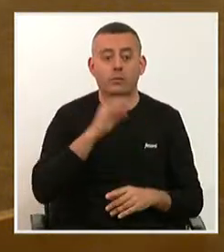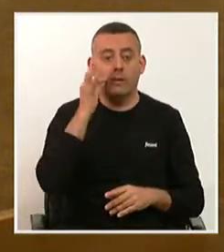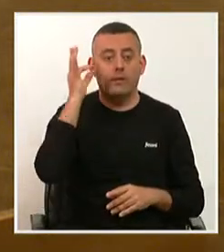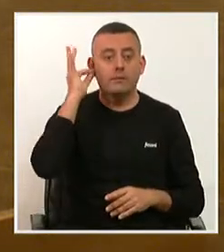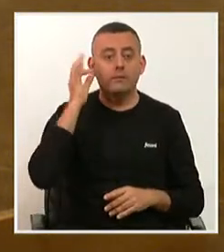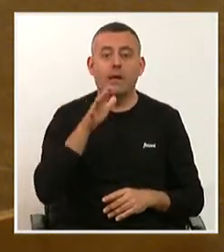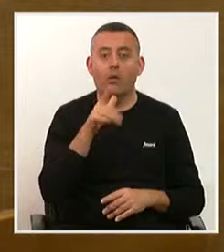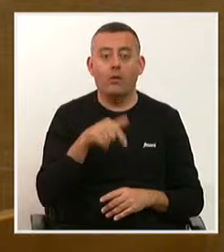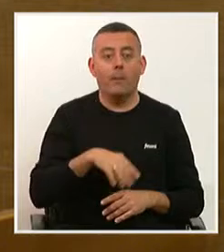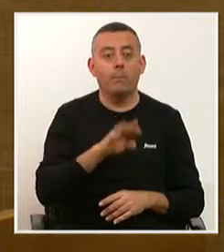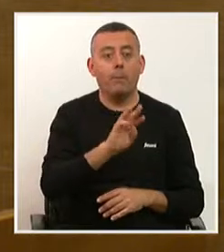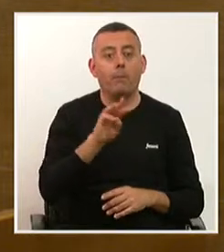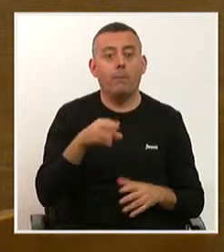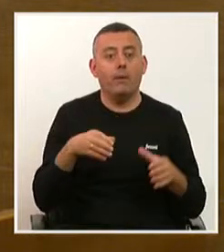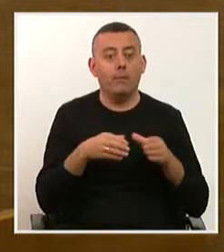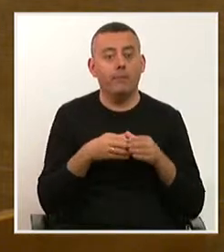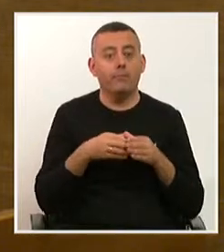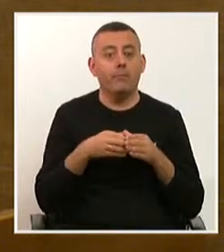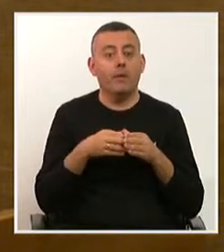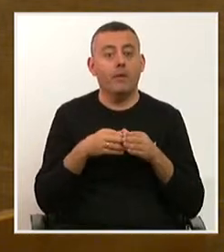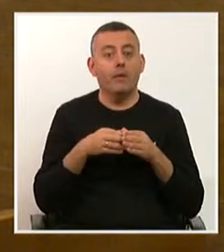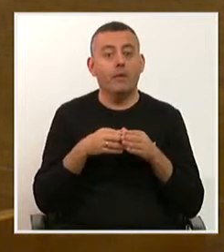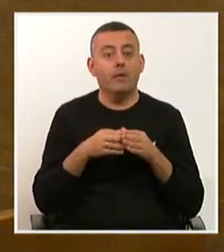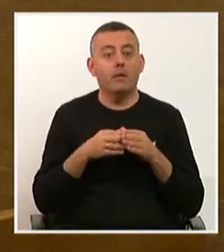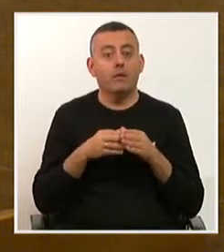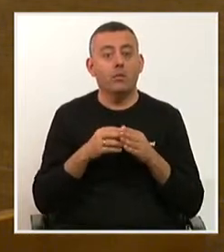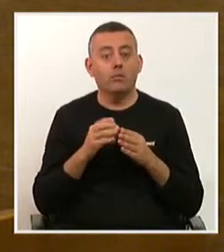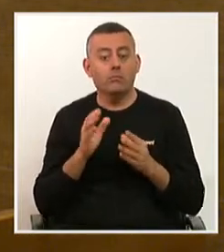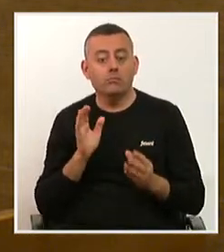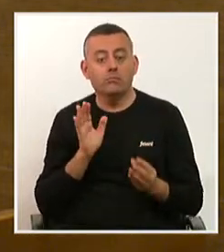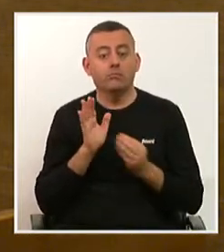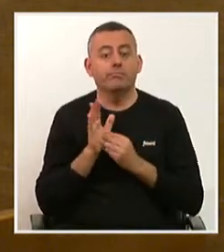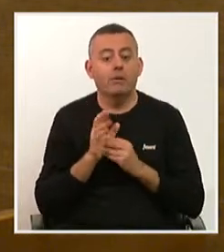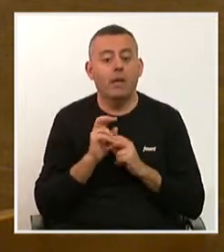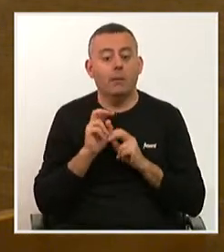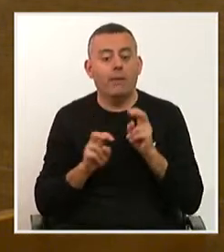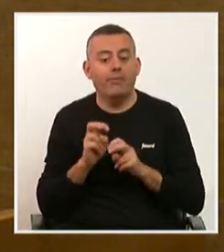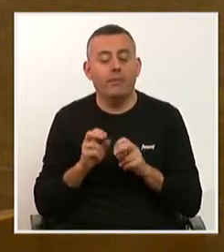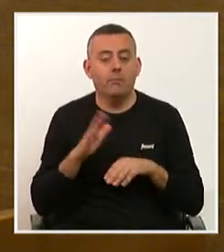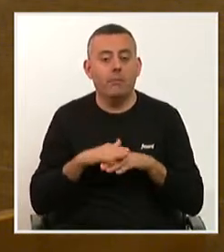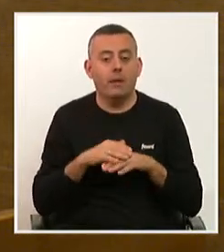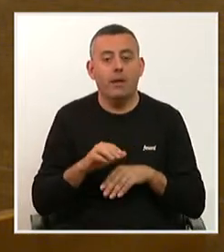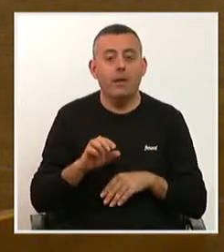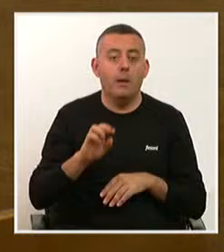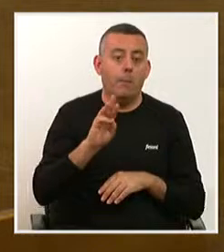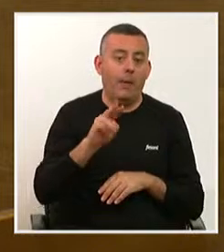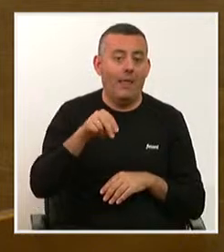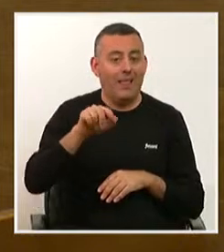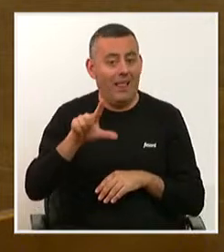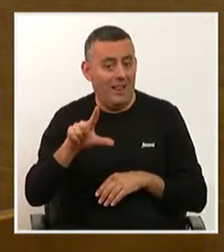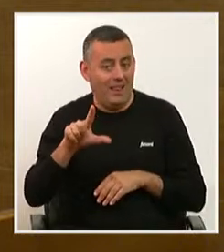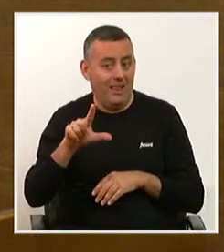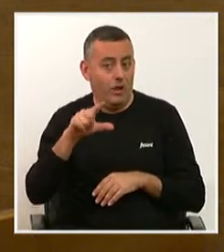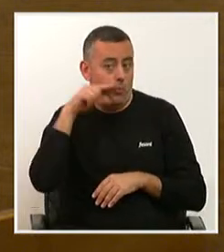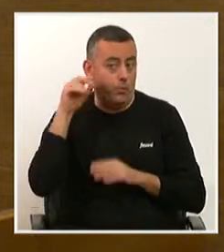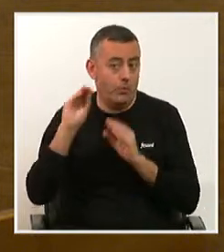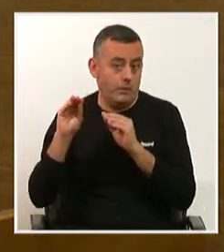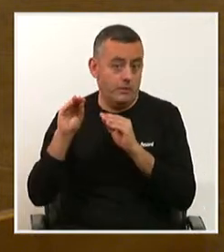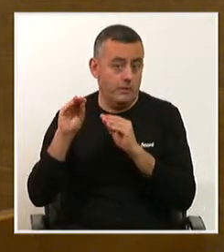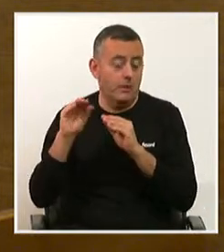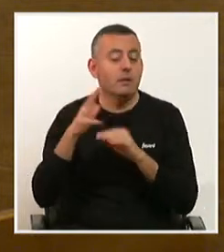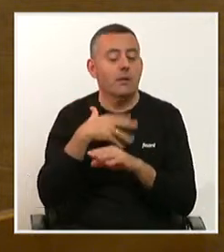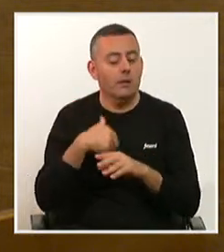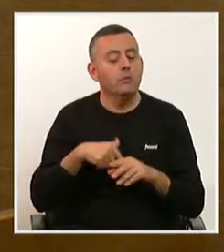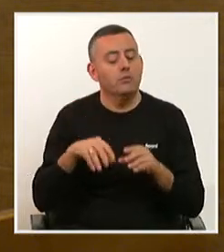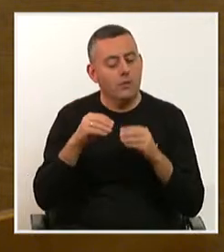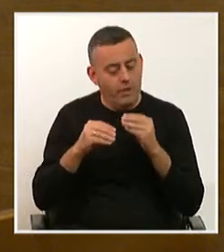parlamentari popular present una esa de modifica a laa no de lley que presenta el grup compromís cre